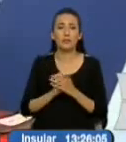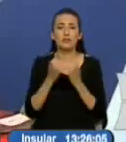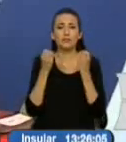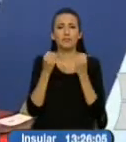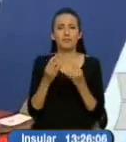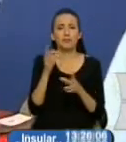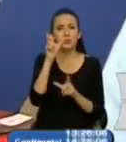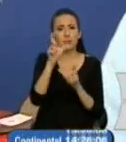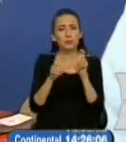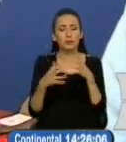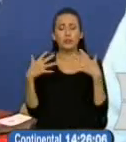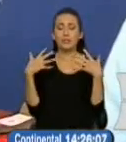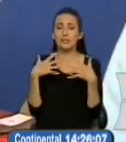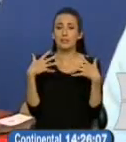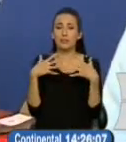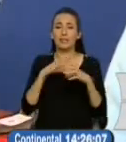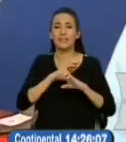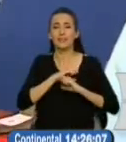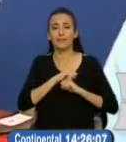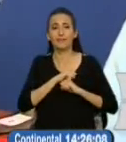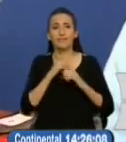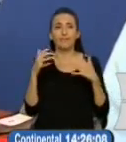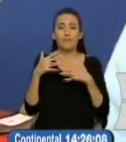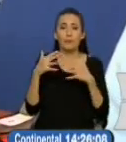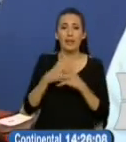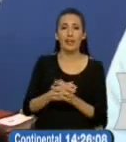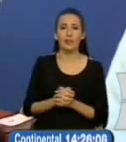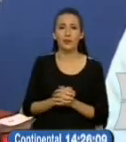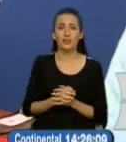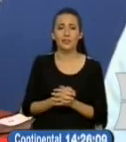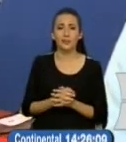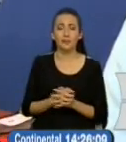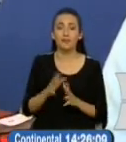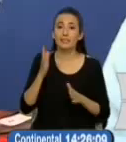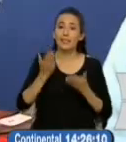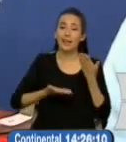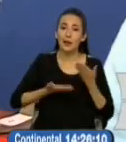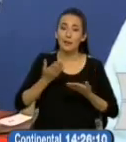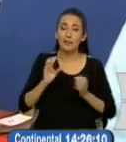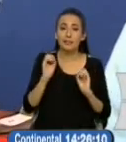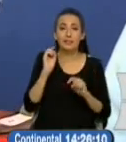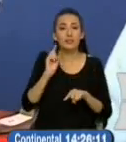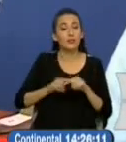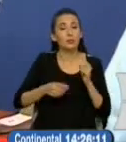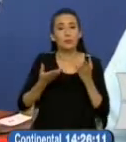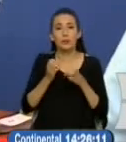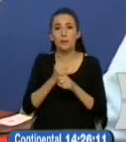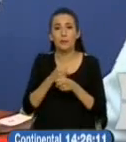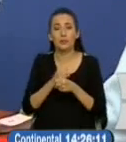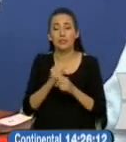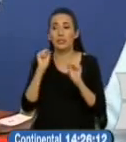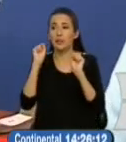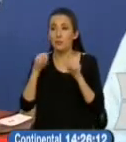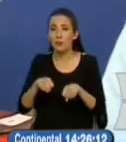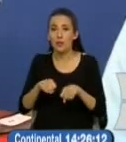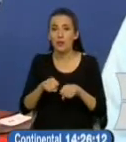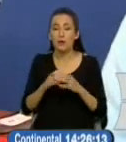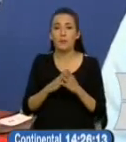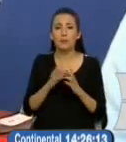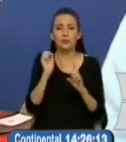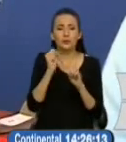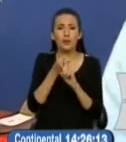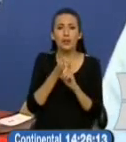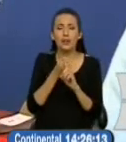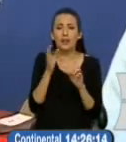está desesperada, está angustiada, está con miedo y a veces tenemos la impotencia de que podemos permitir este tipo de